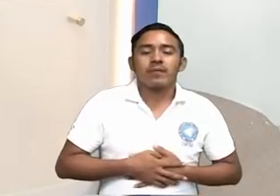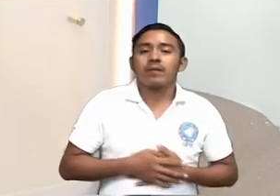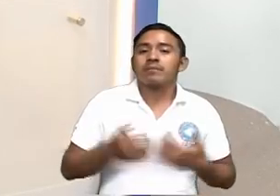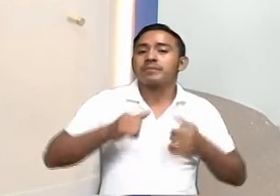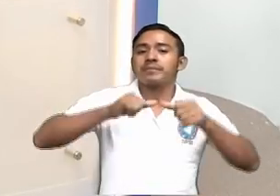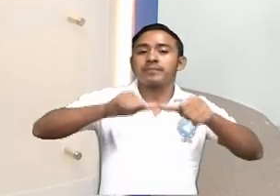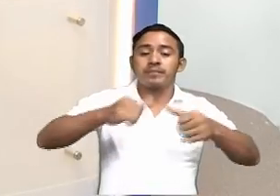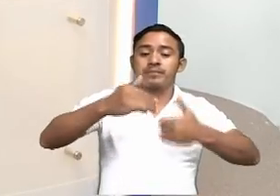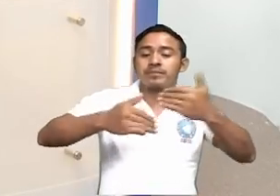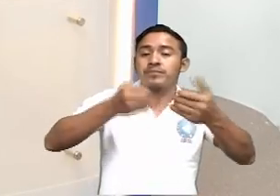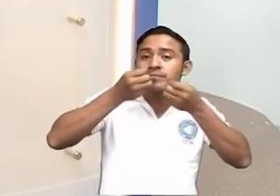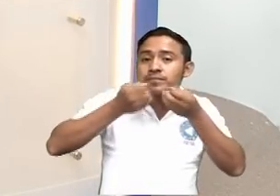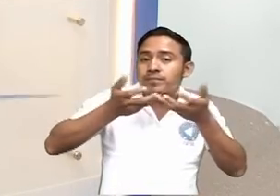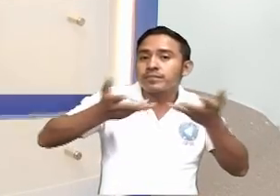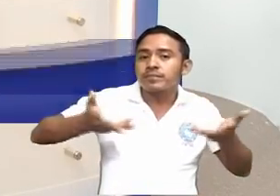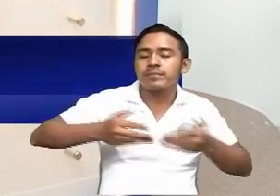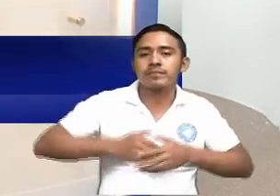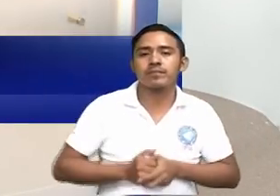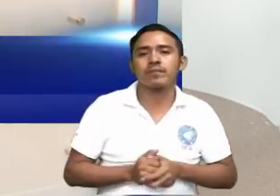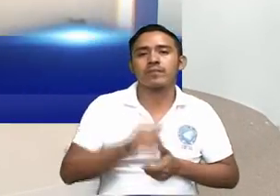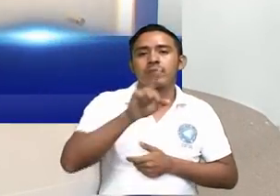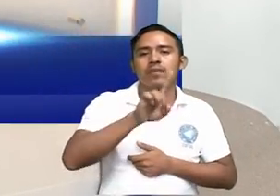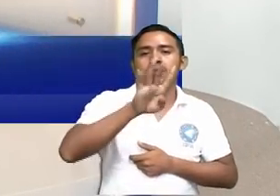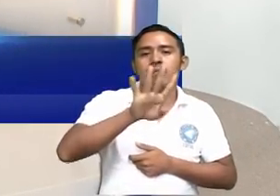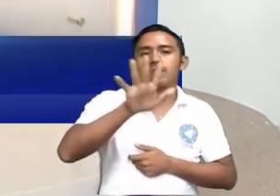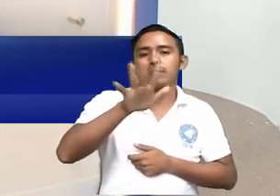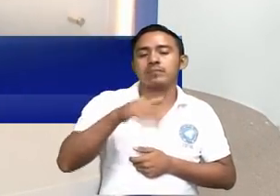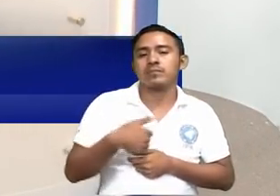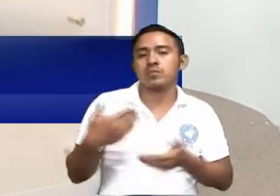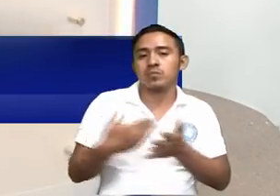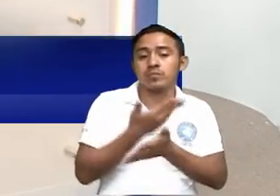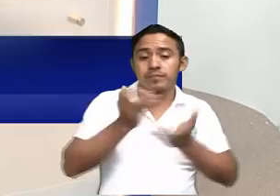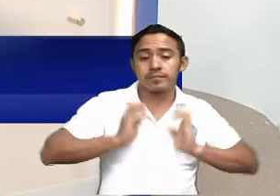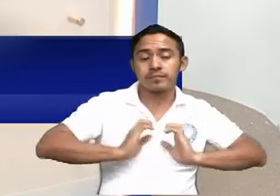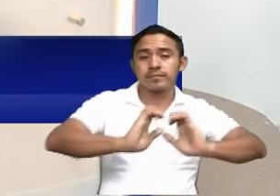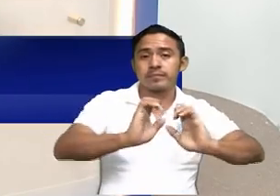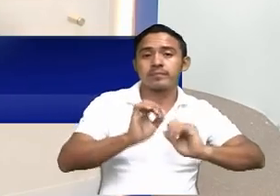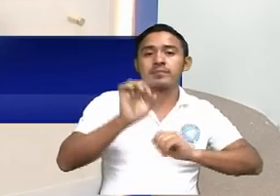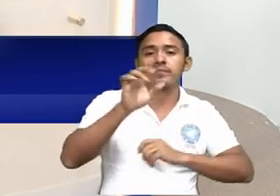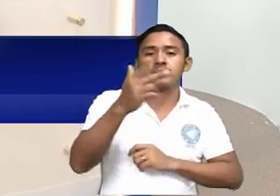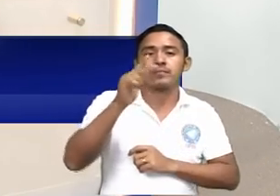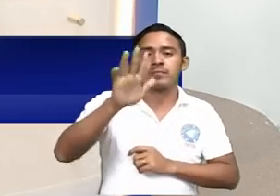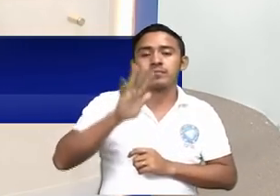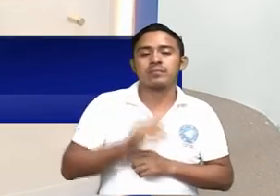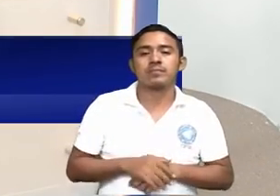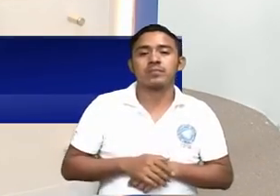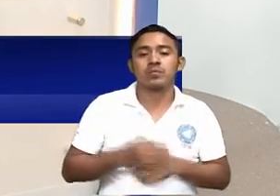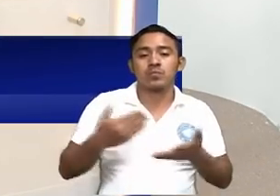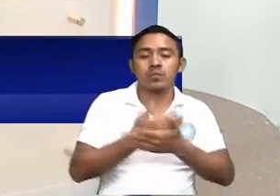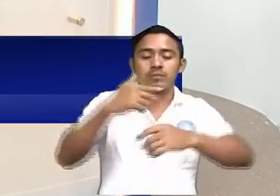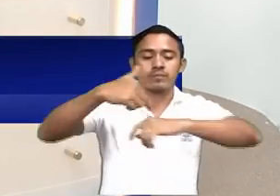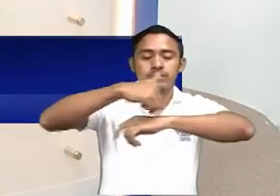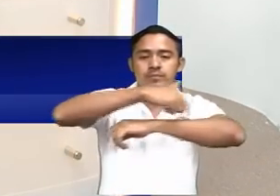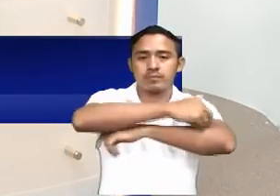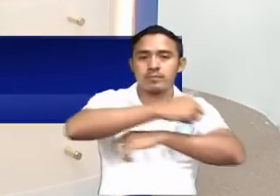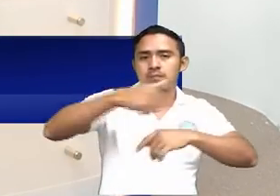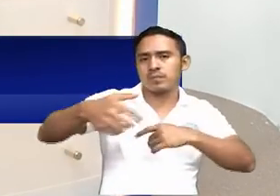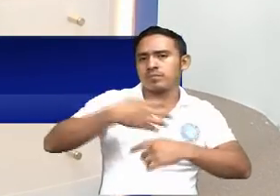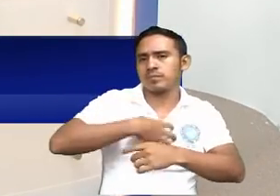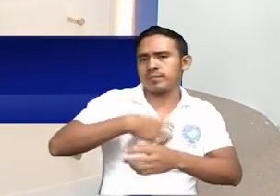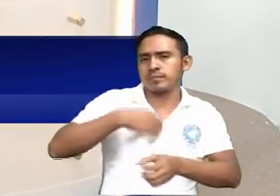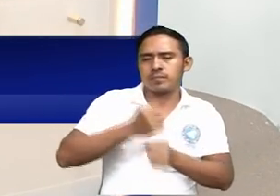Continuamos con nuestro proceso informativo. 145 calles nuevas y 85 kilómetros de nuevos caminos es parte del